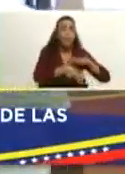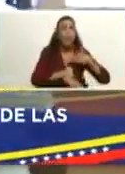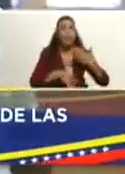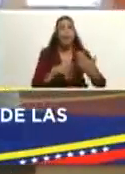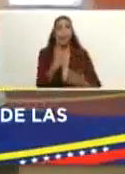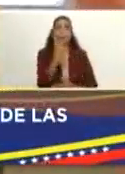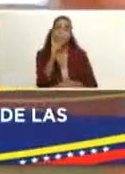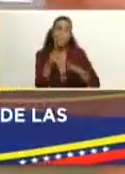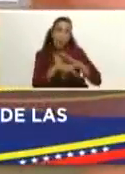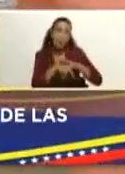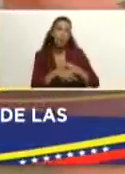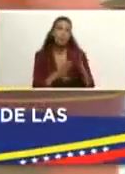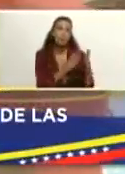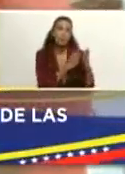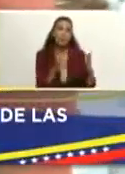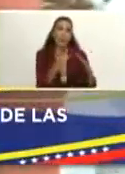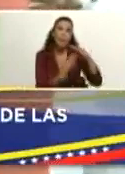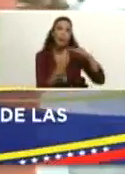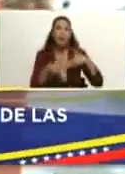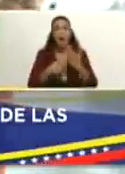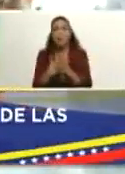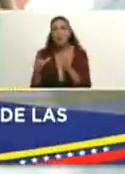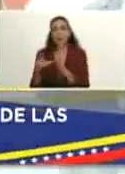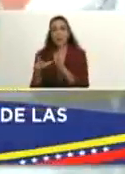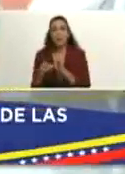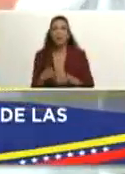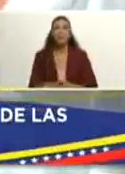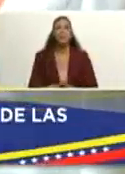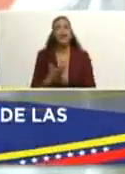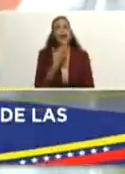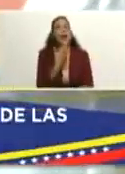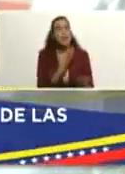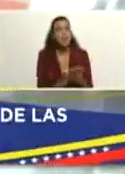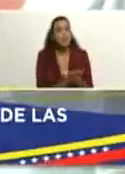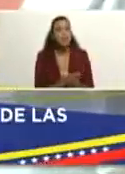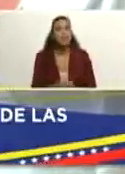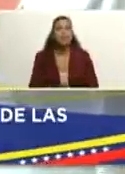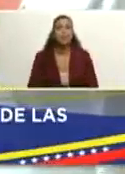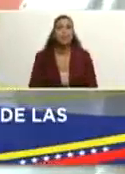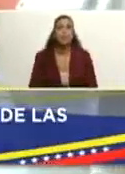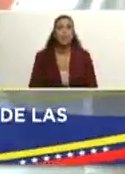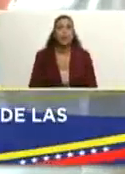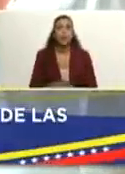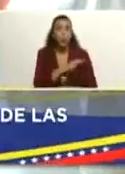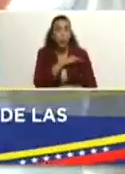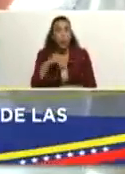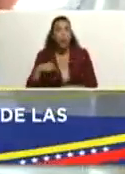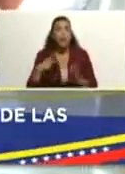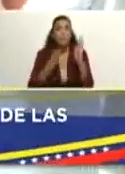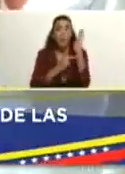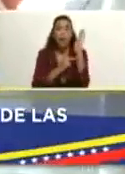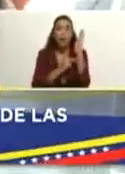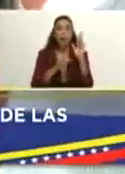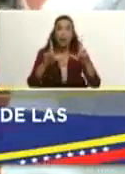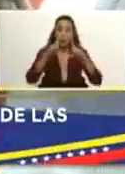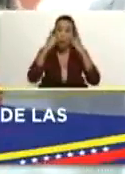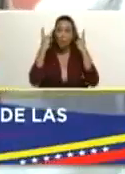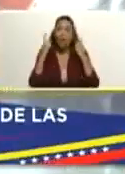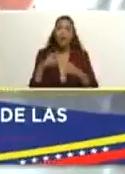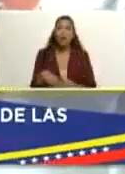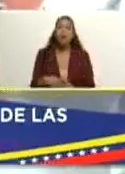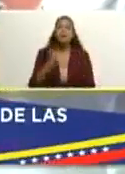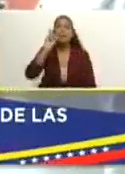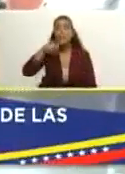preescolar. Bueno, mi presidente, ¿verdad?, muy agradecida total, nuestra parroquia La Guaira. Y también lo